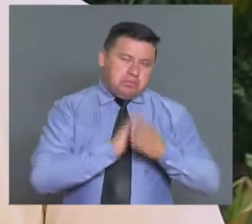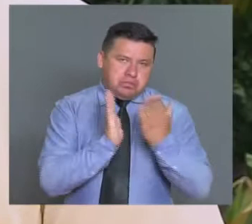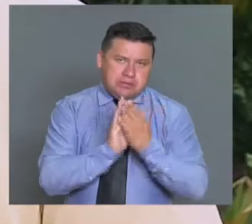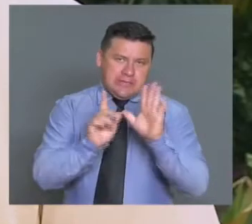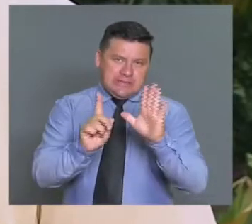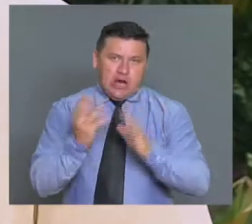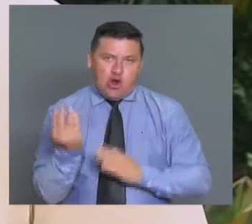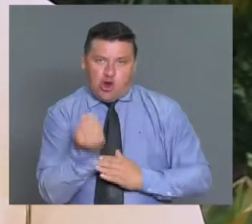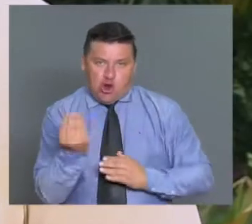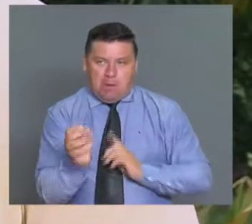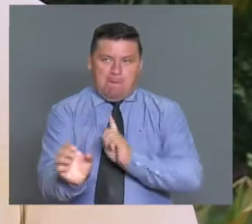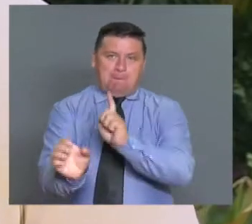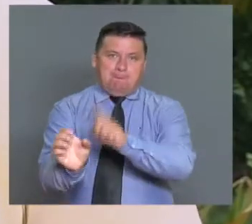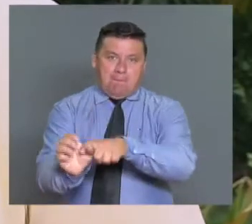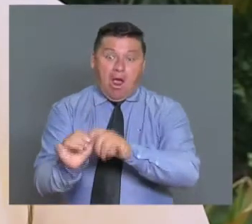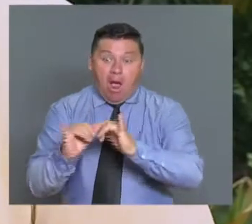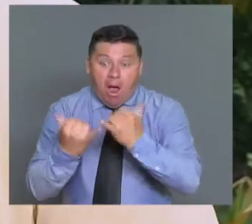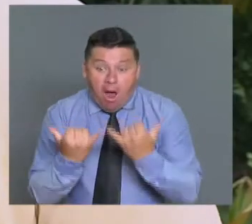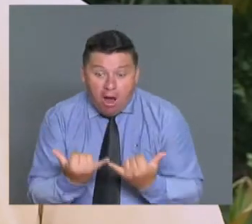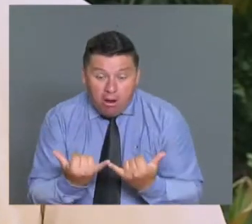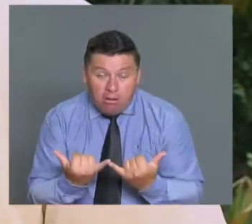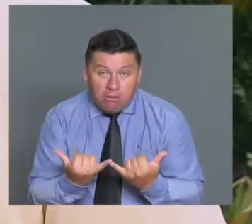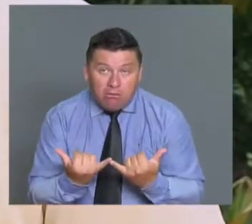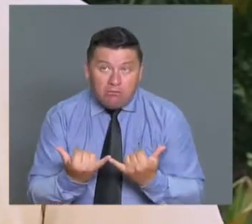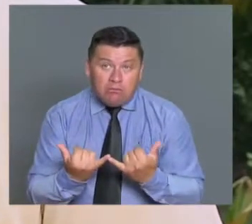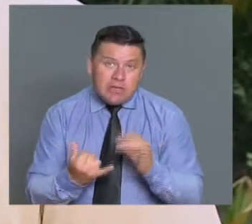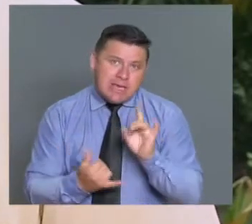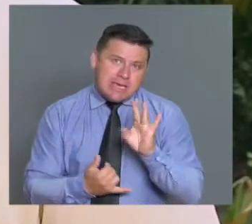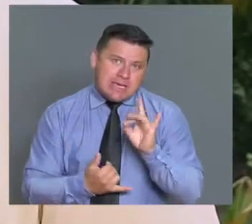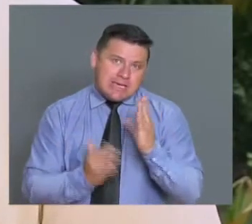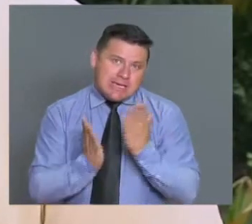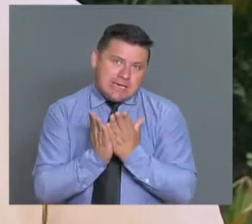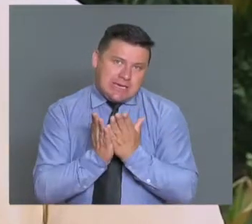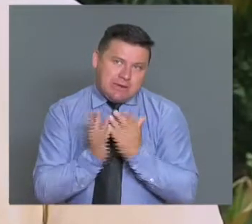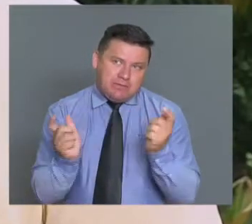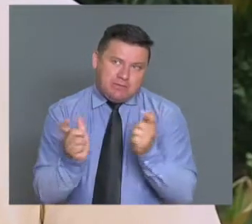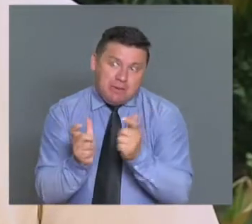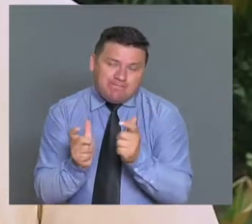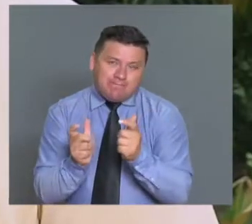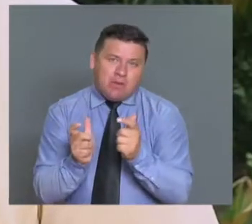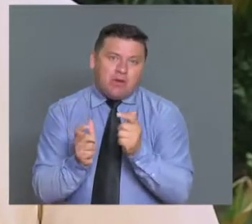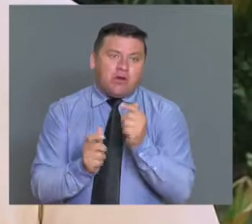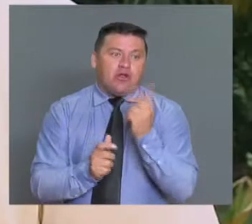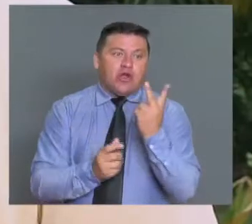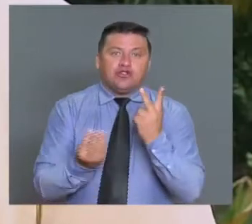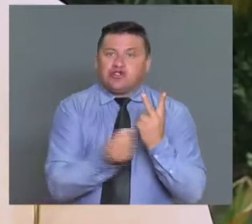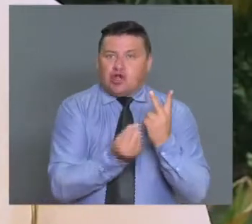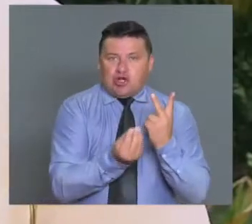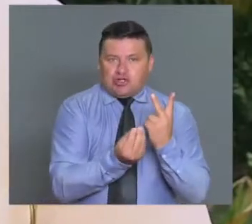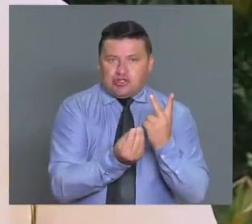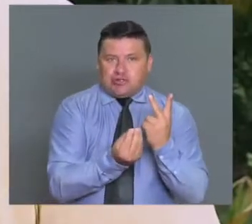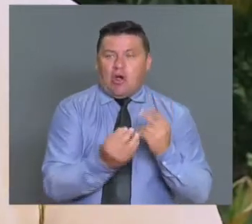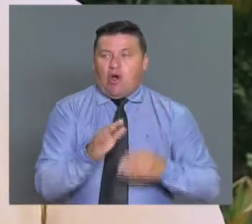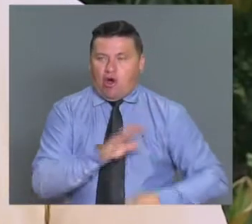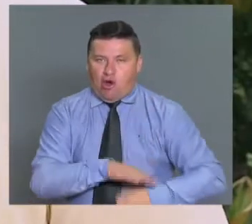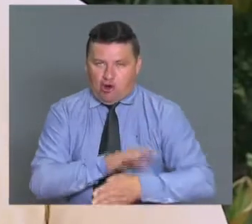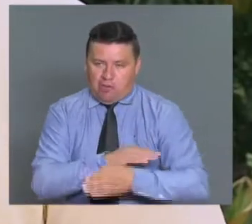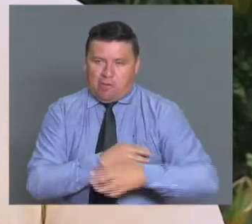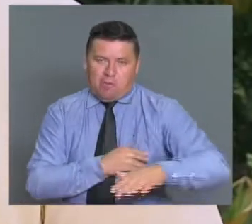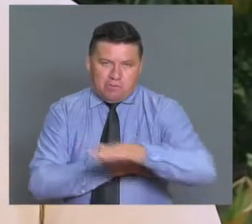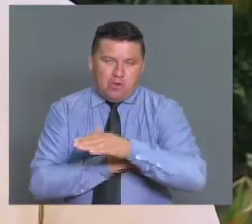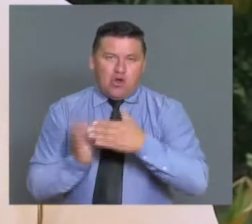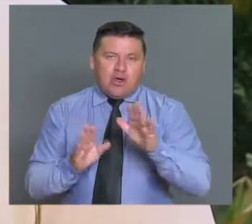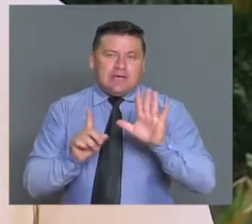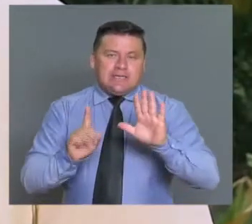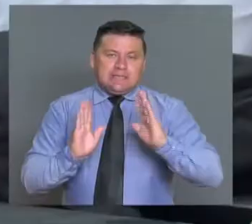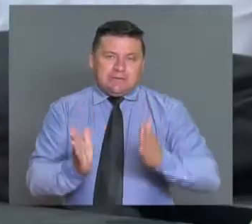6 concejales, en la actualidad pues quedamos 15 estudiantes y en el momento pues 2 concejales nomás estamos cursando